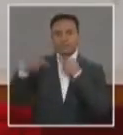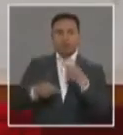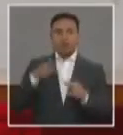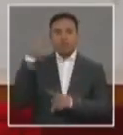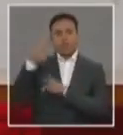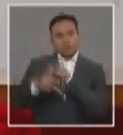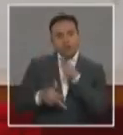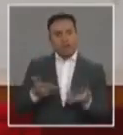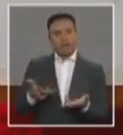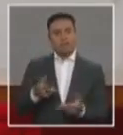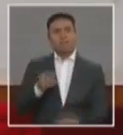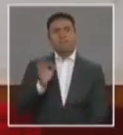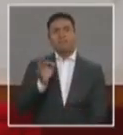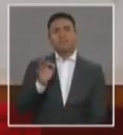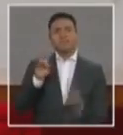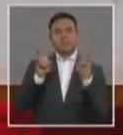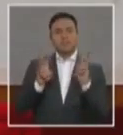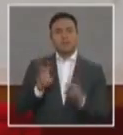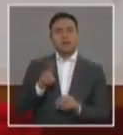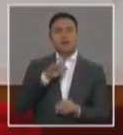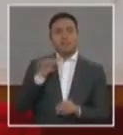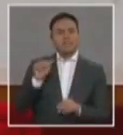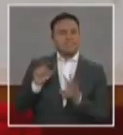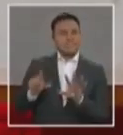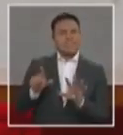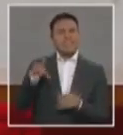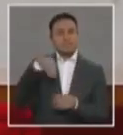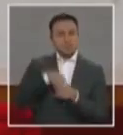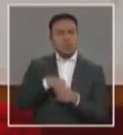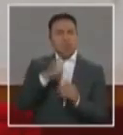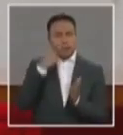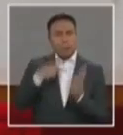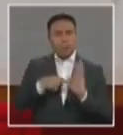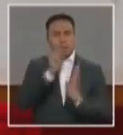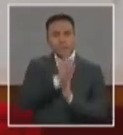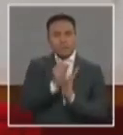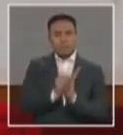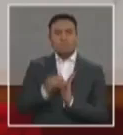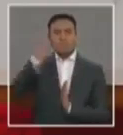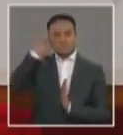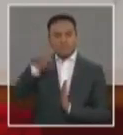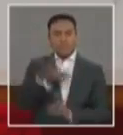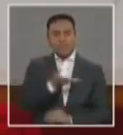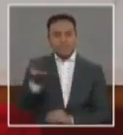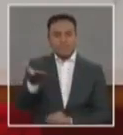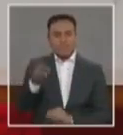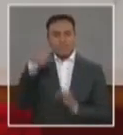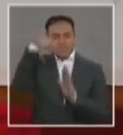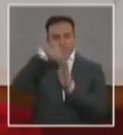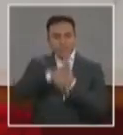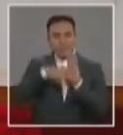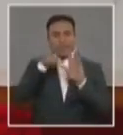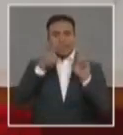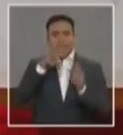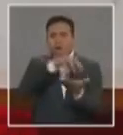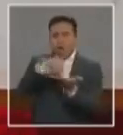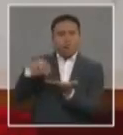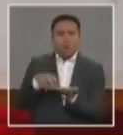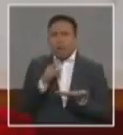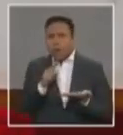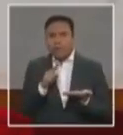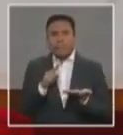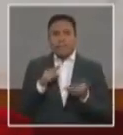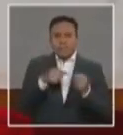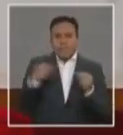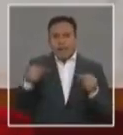ministra eh Camila Vallejo lo que están haciendo es tratar de recuperar lo que se ha dañado el país